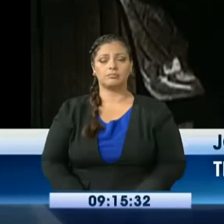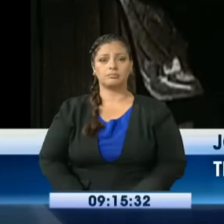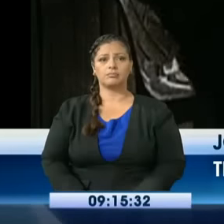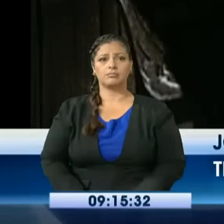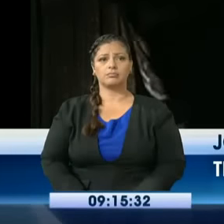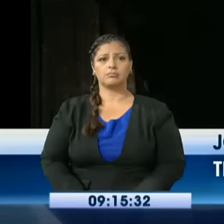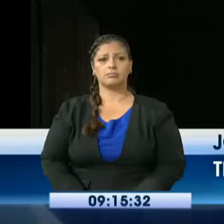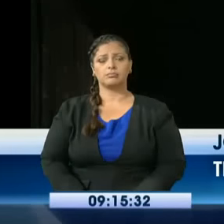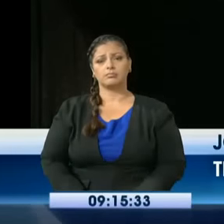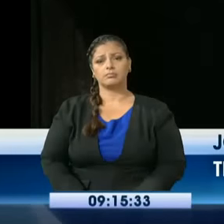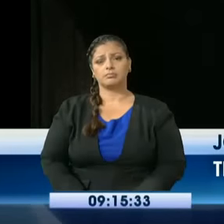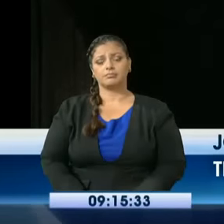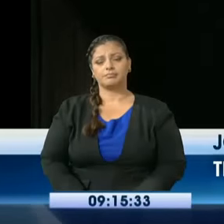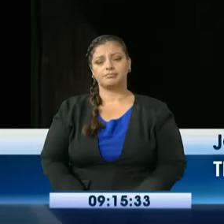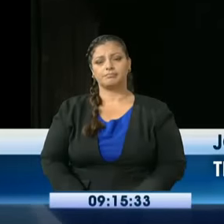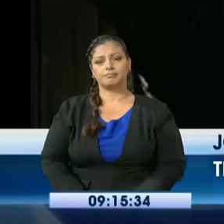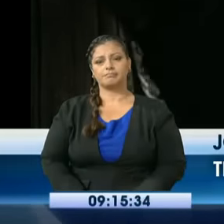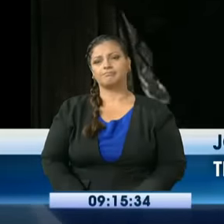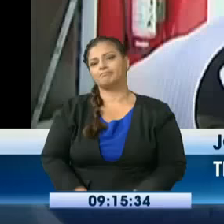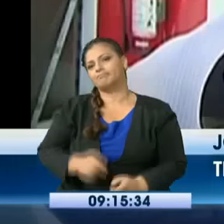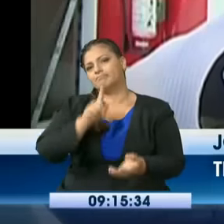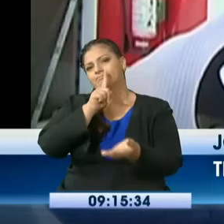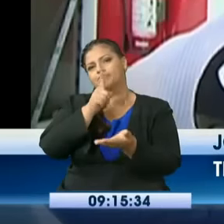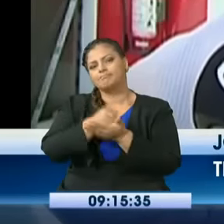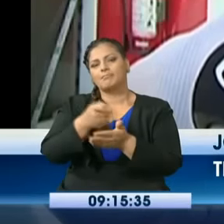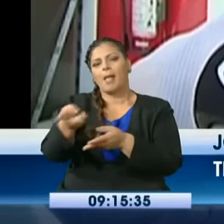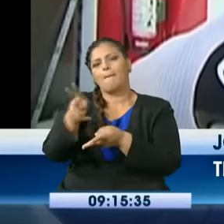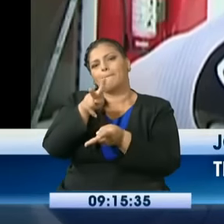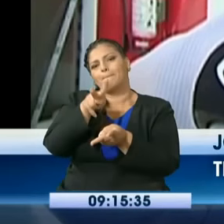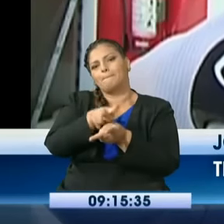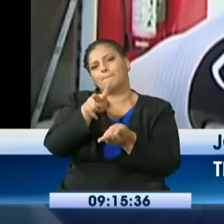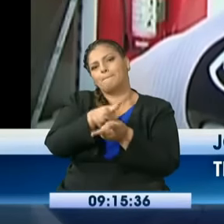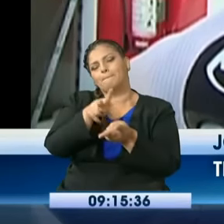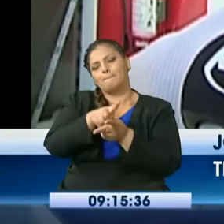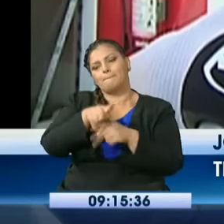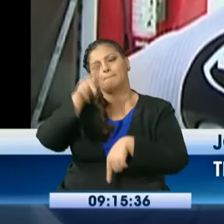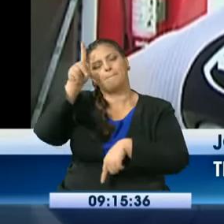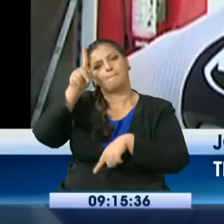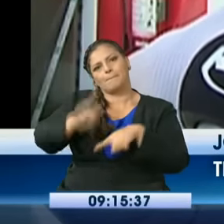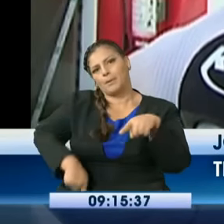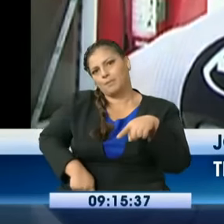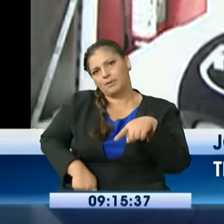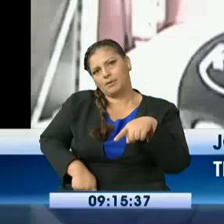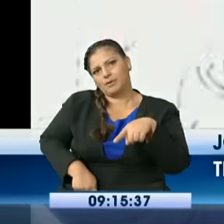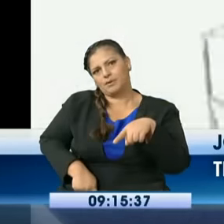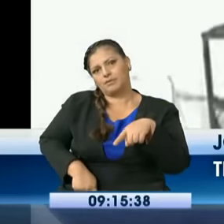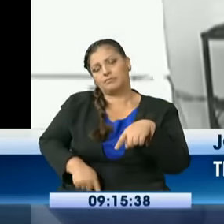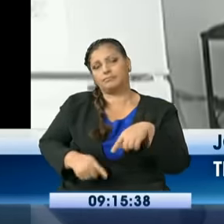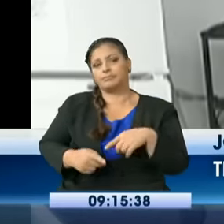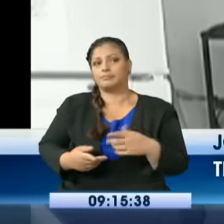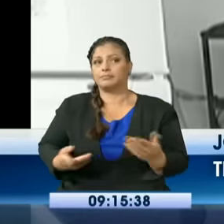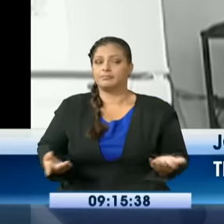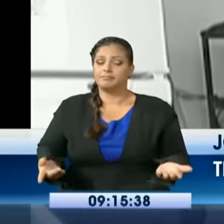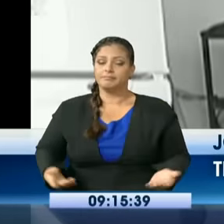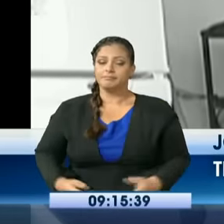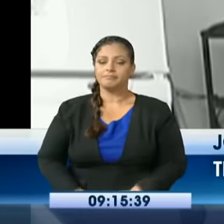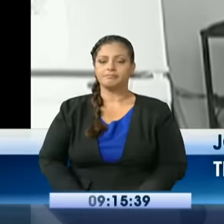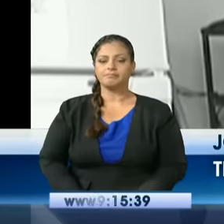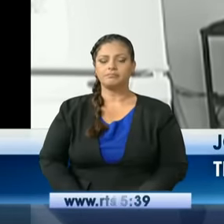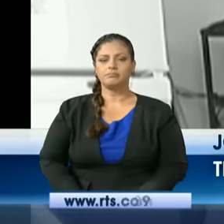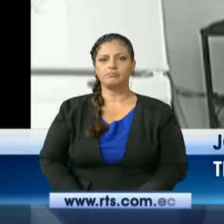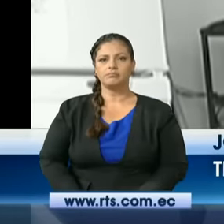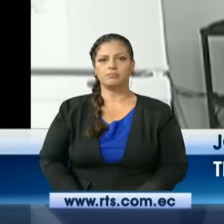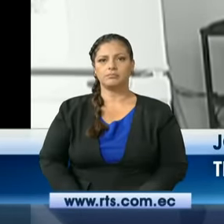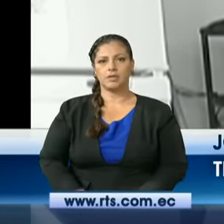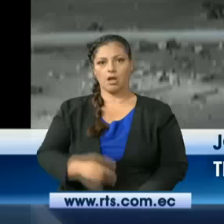no necesariamente tener una relación formal de pareja, pero sí puede ser un padre, ¿no? Carlos sueña en conformar su